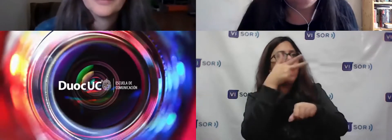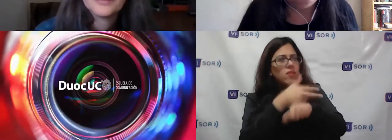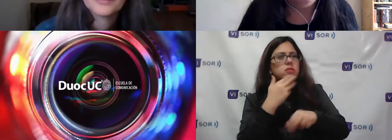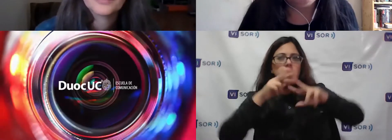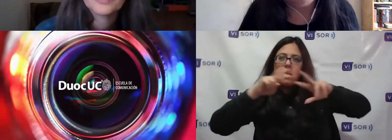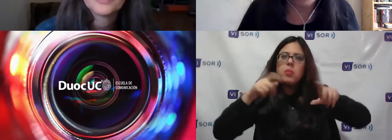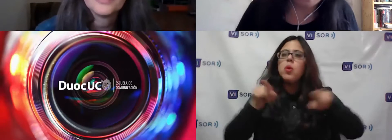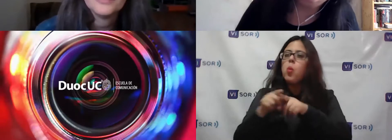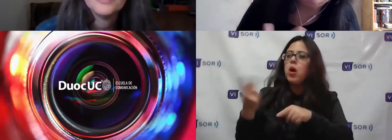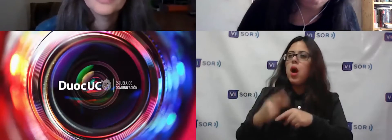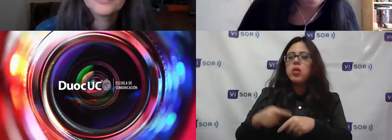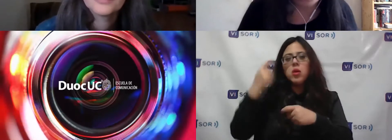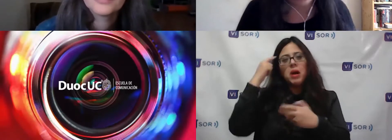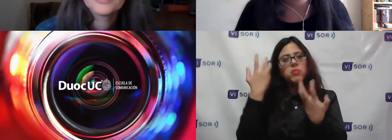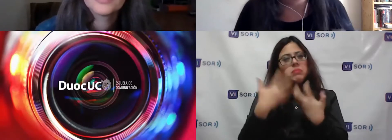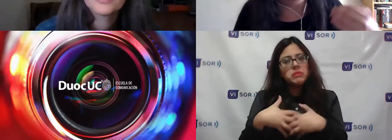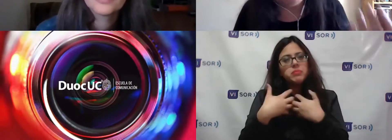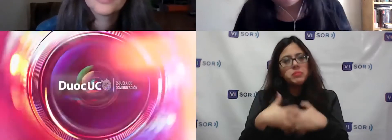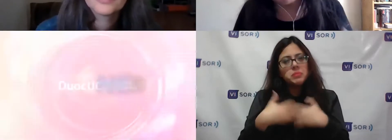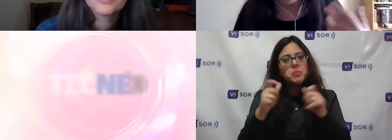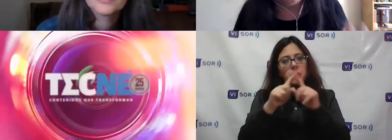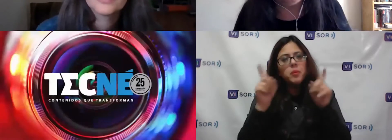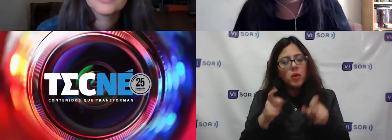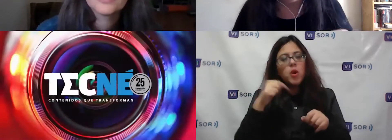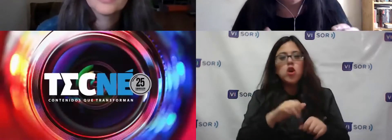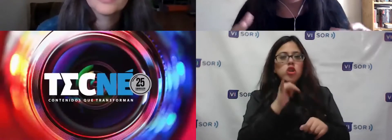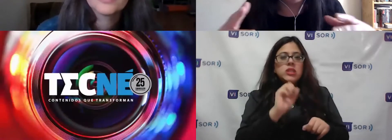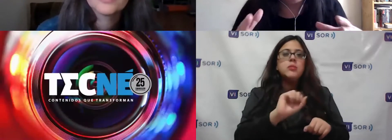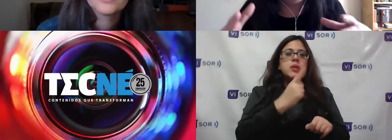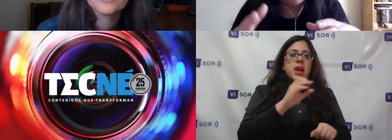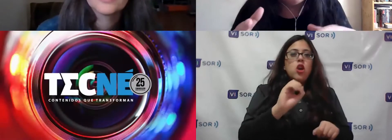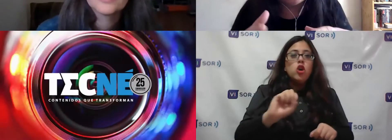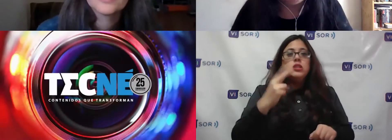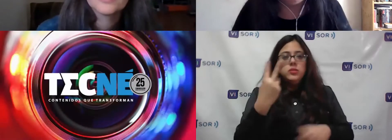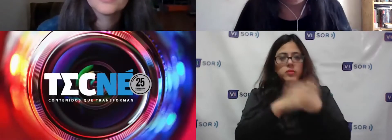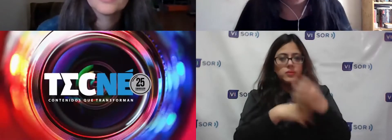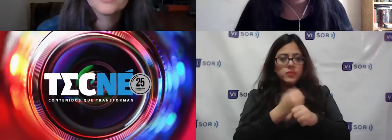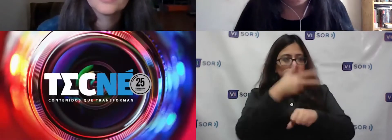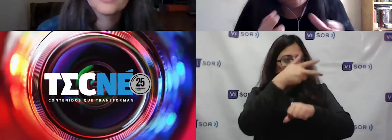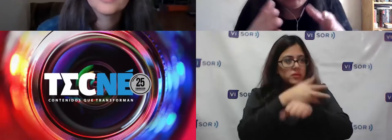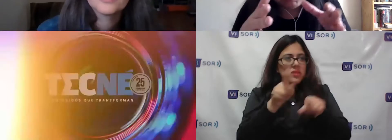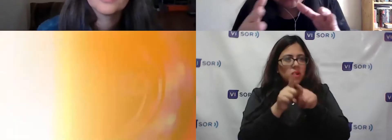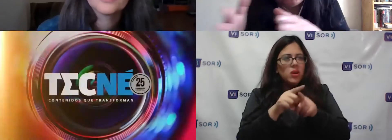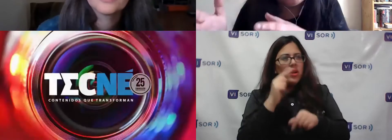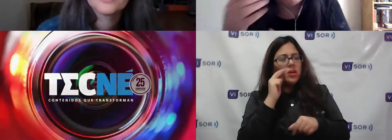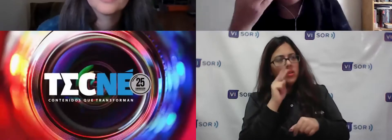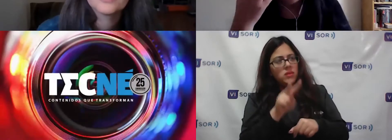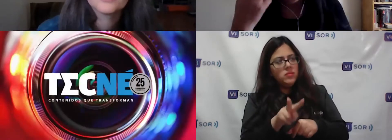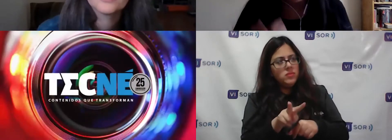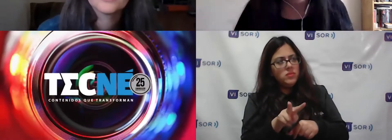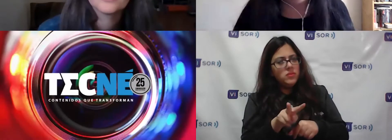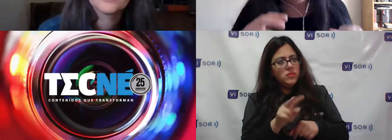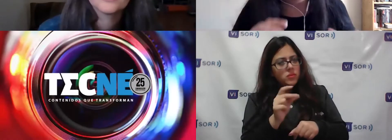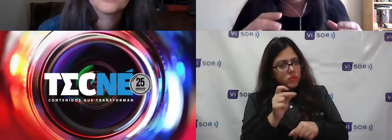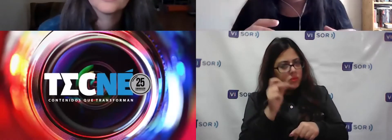y nos en una mejor exactamente si fue ya del primer año segundo año de rodaje empezamos a encontrar la mirada la película empezó a encontrar una posición